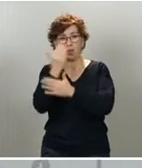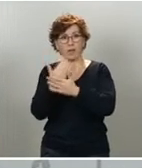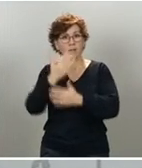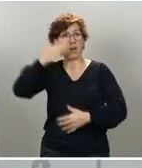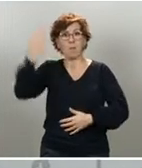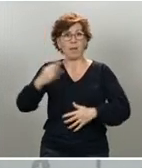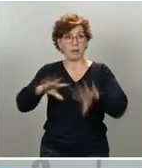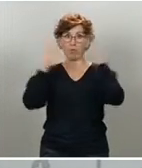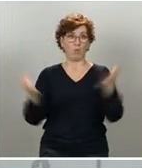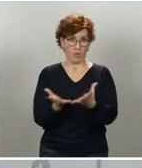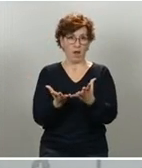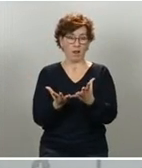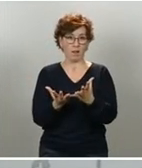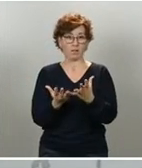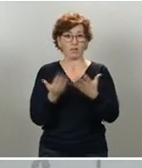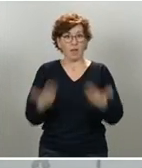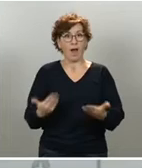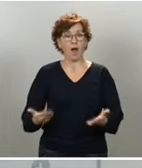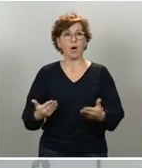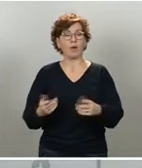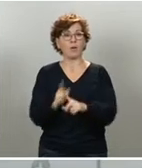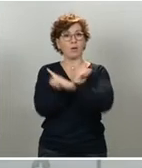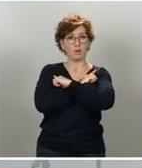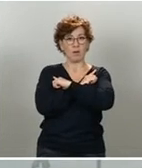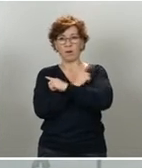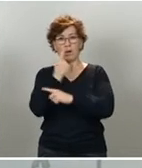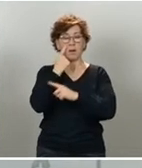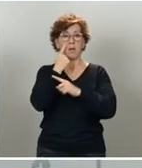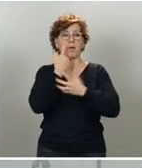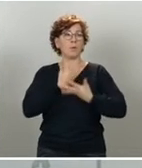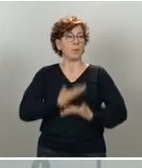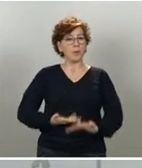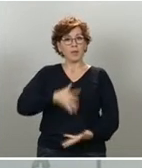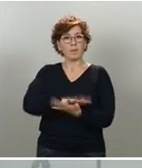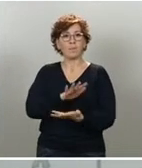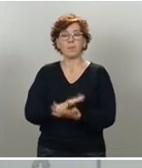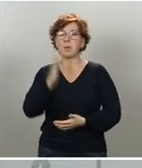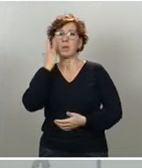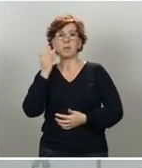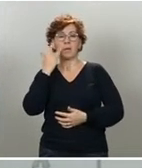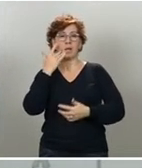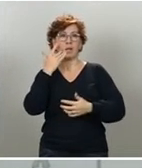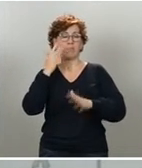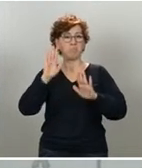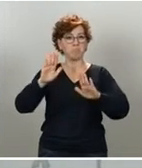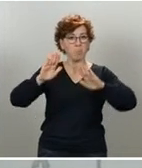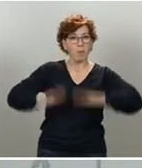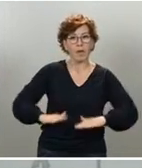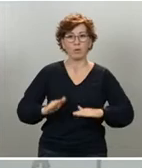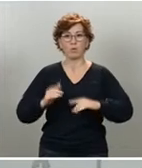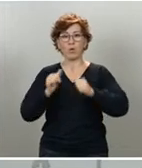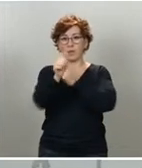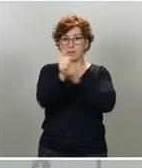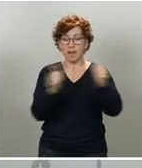futuro, relajar la higiene, reducir la distancia, rebajar, en definitiva, la protección, sería aún peor que